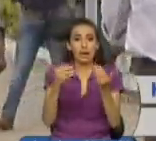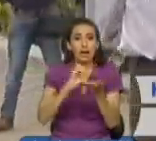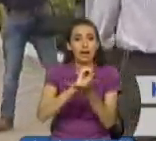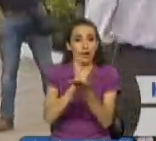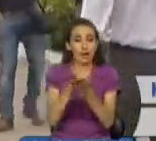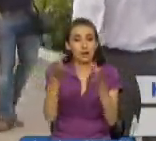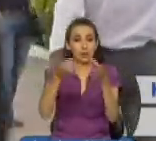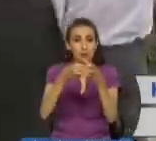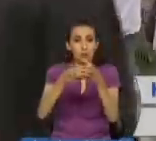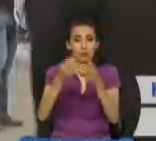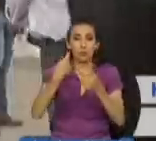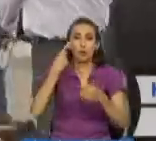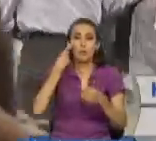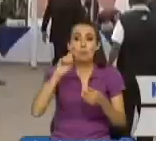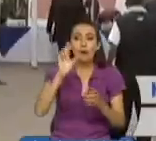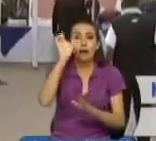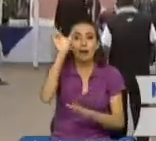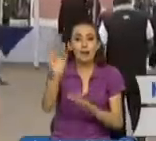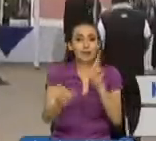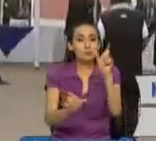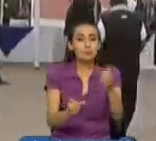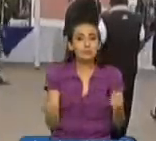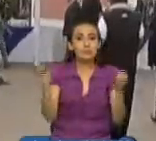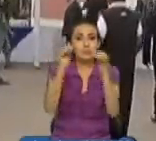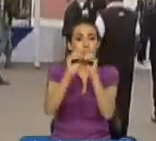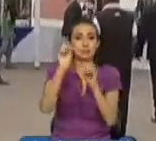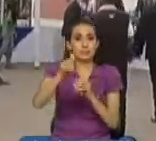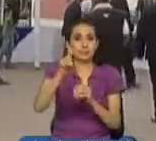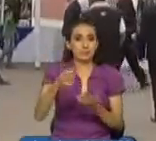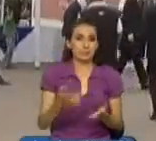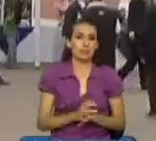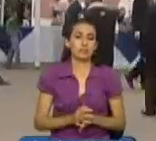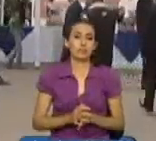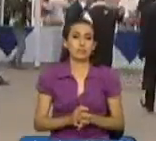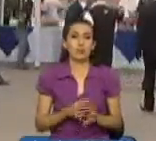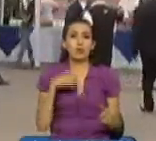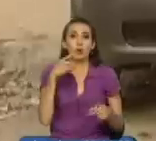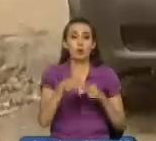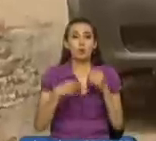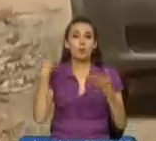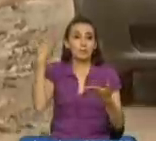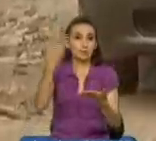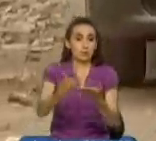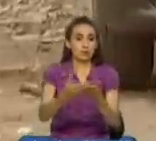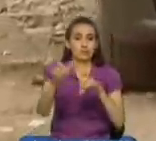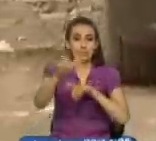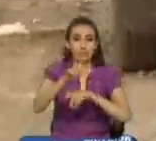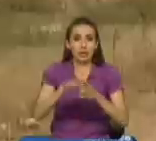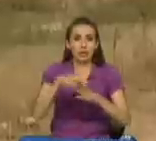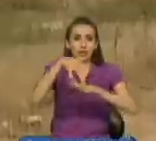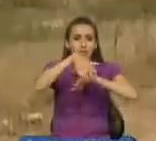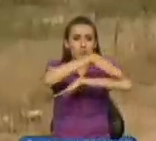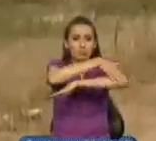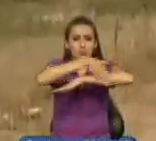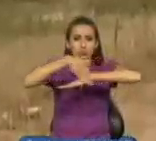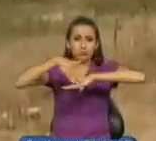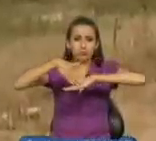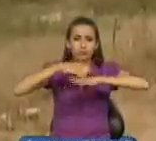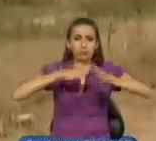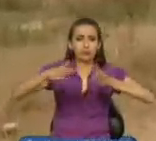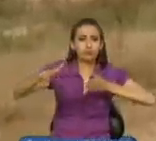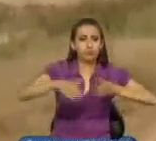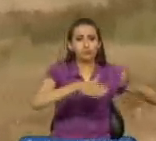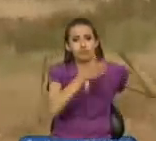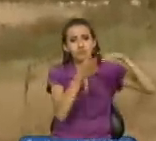mayoría a favor del pueblo se destaca que para llegar al espacio destinado a la reunión debieron cruzar el sector conocido como la